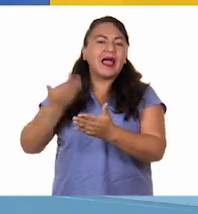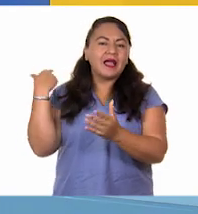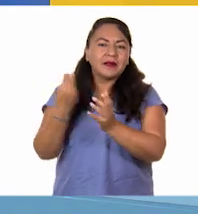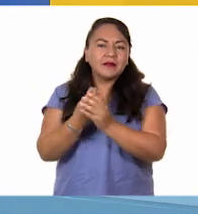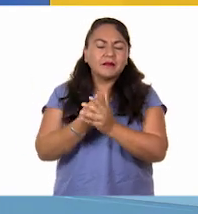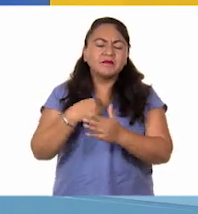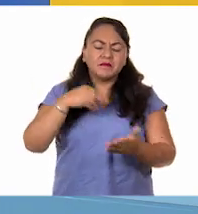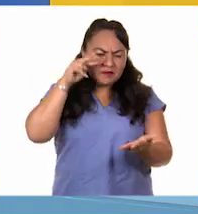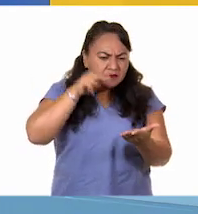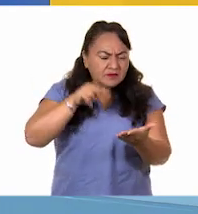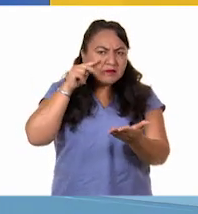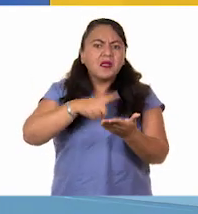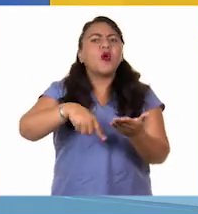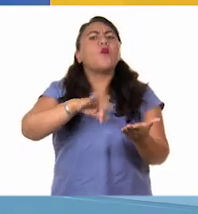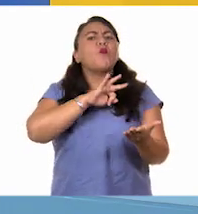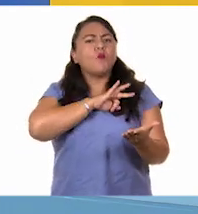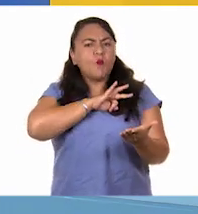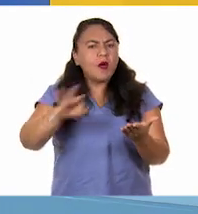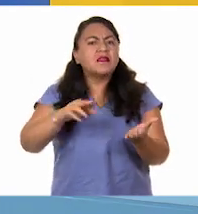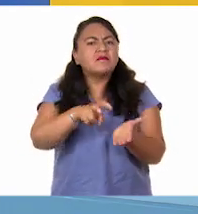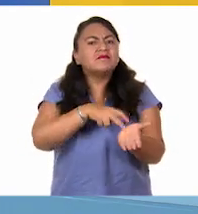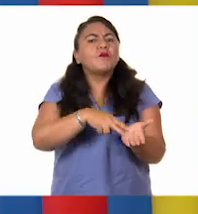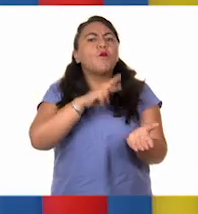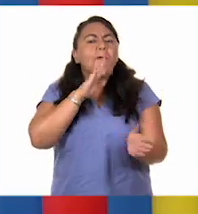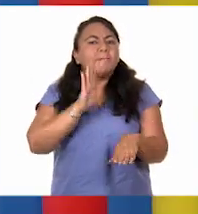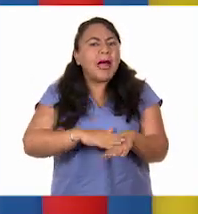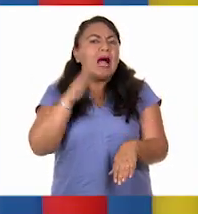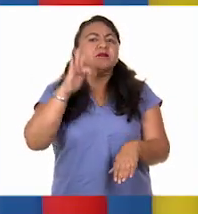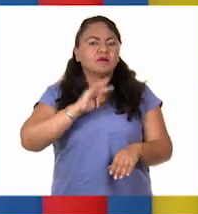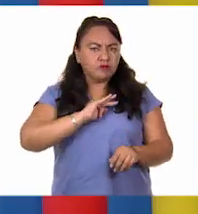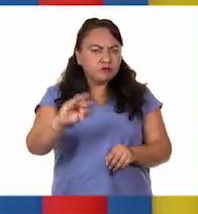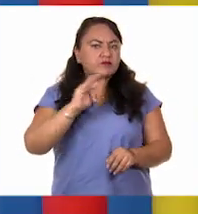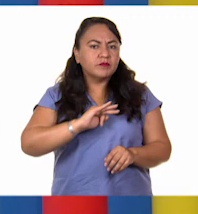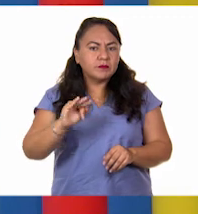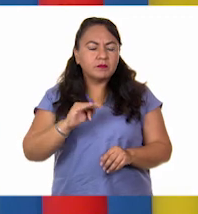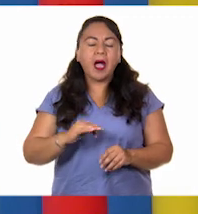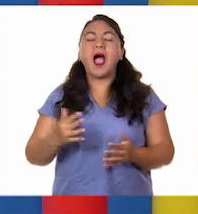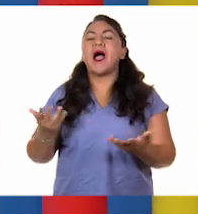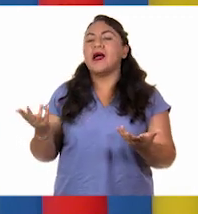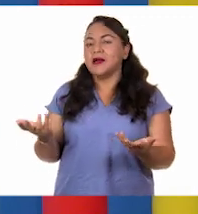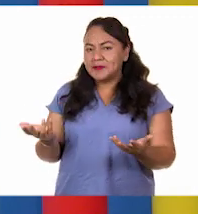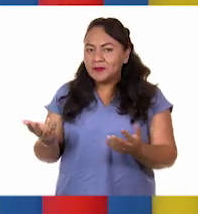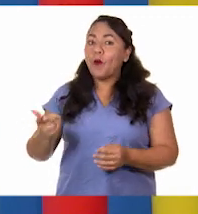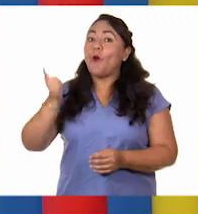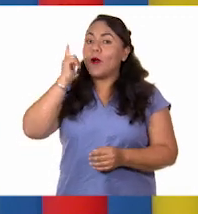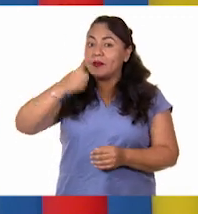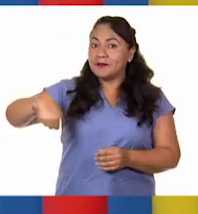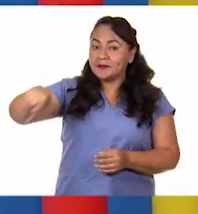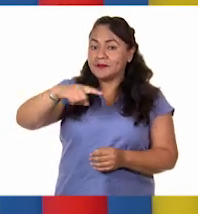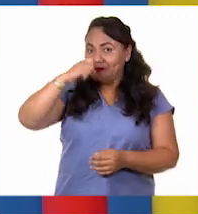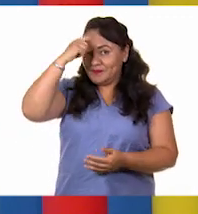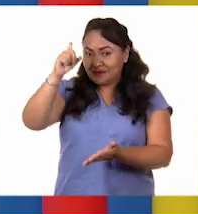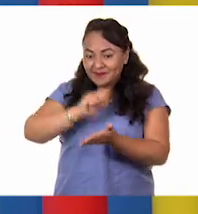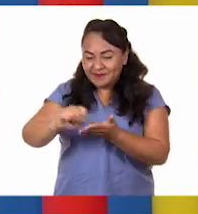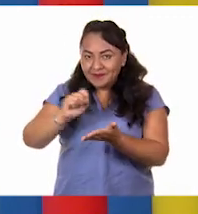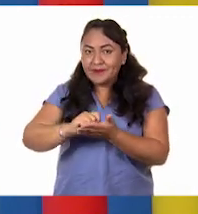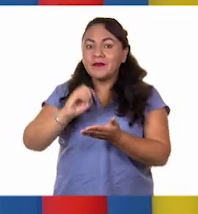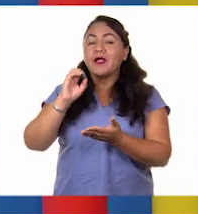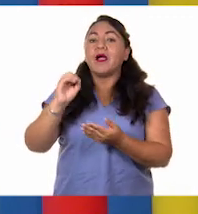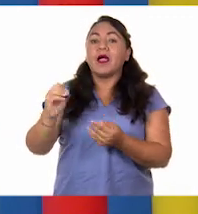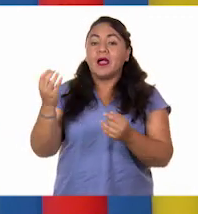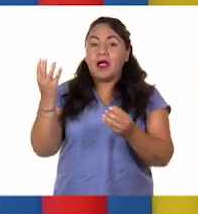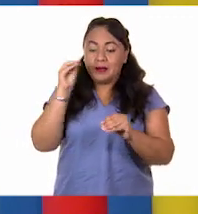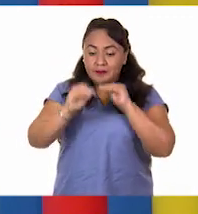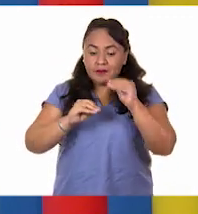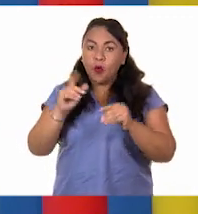notamos que varios tenían posibilidades de ser mejorados. Ah, bueno, espero que los autores y las autoras de estos trípticos estén